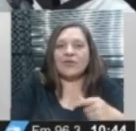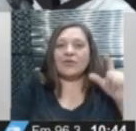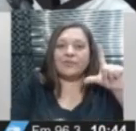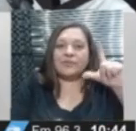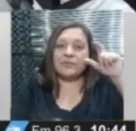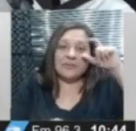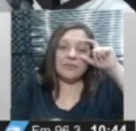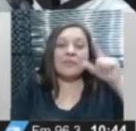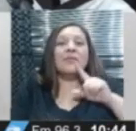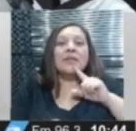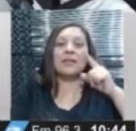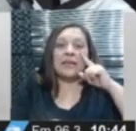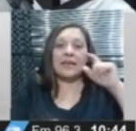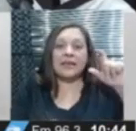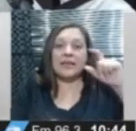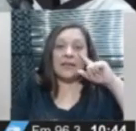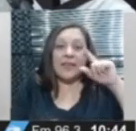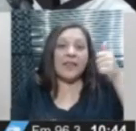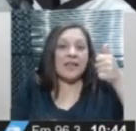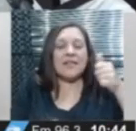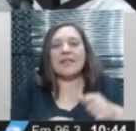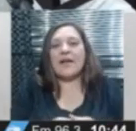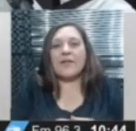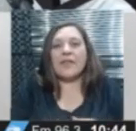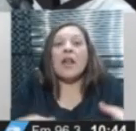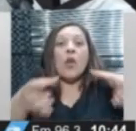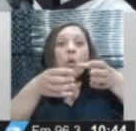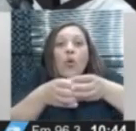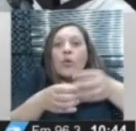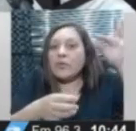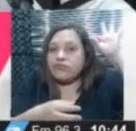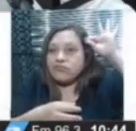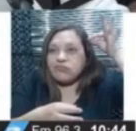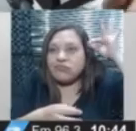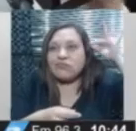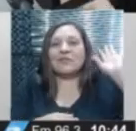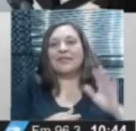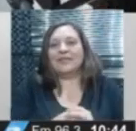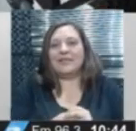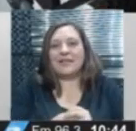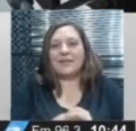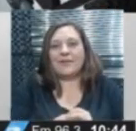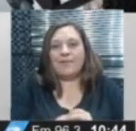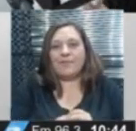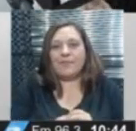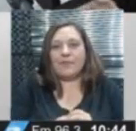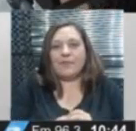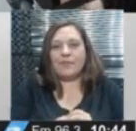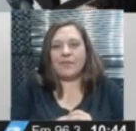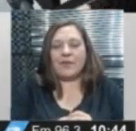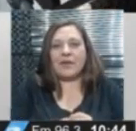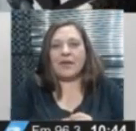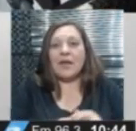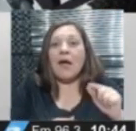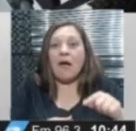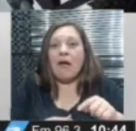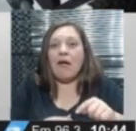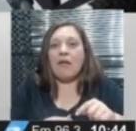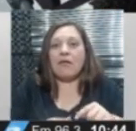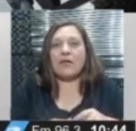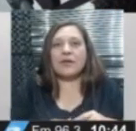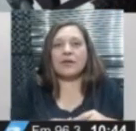nosotros de la comunidad afr comunidad pana africanista de la provincia de San Juan Nos despedimos con este fragmento